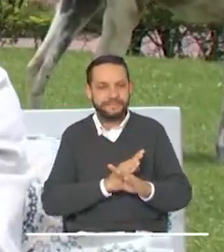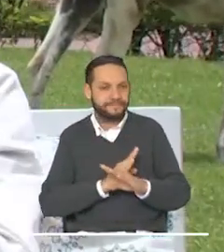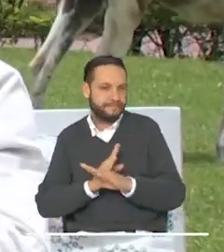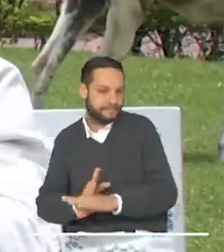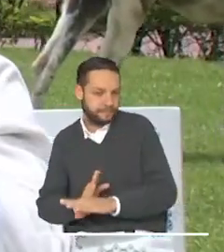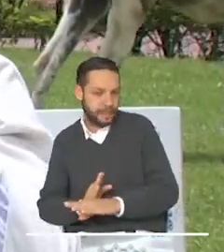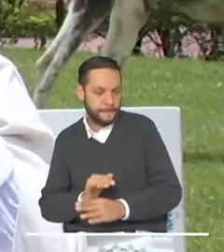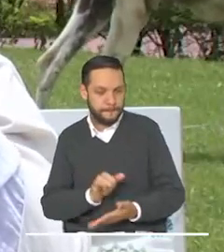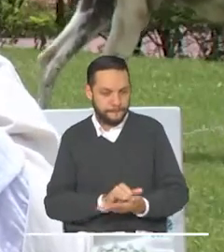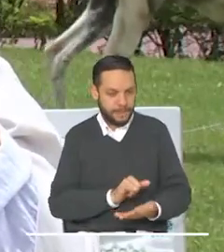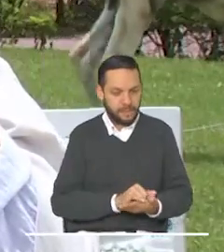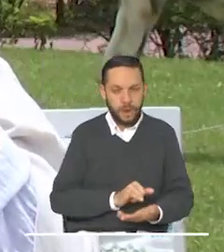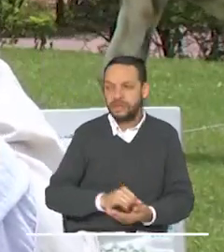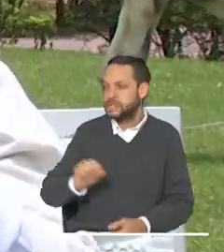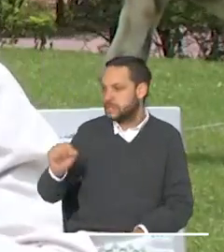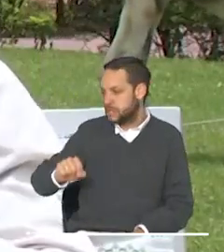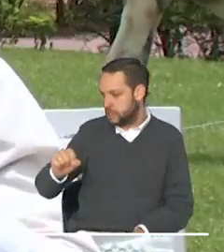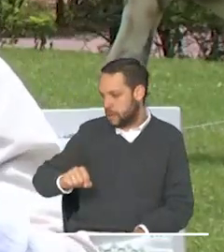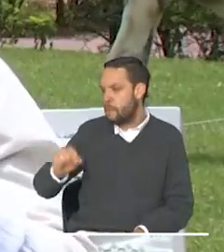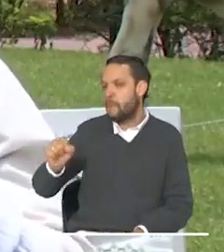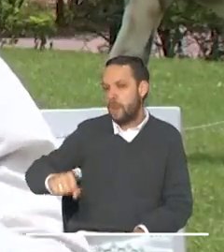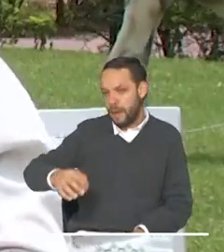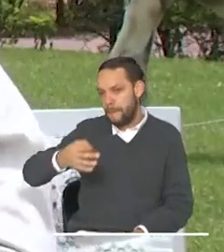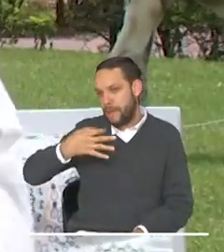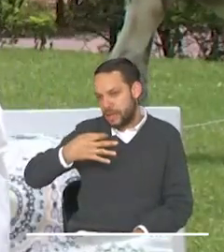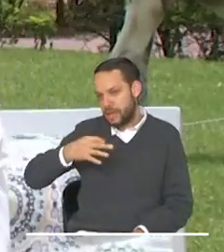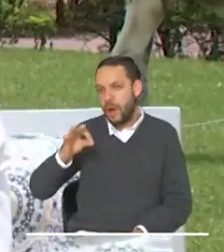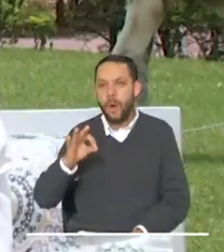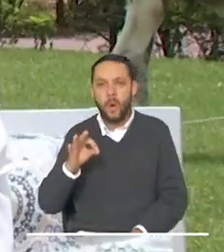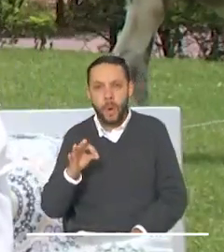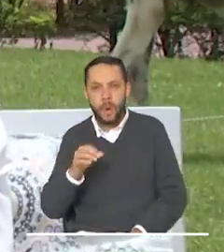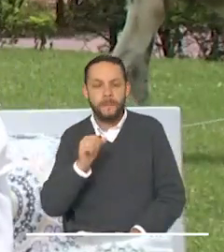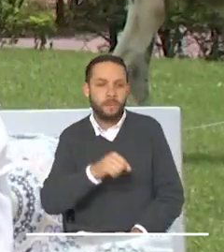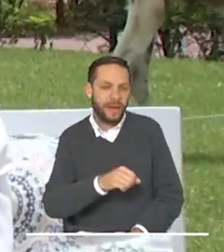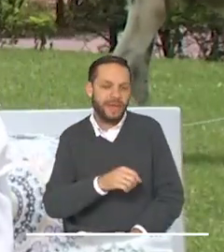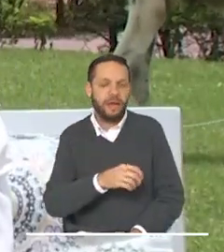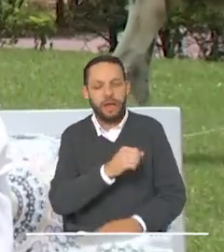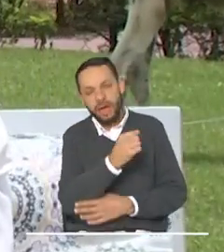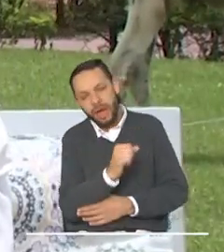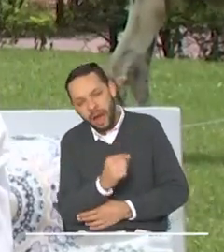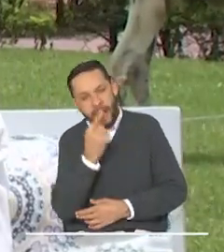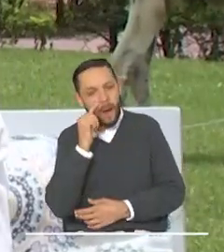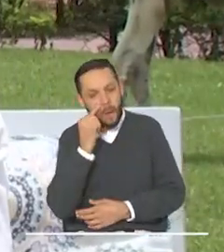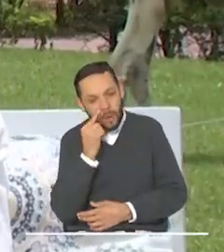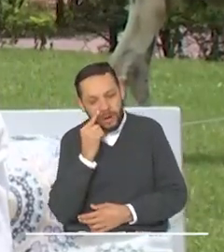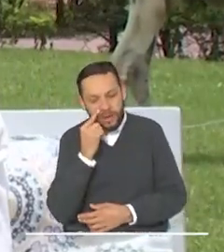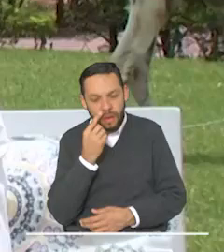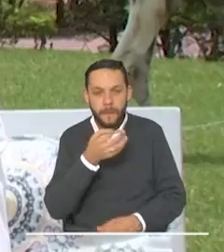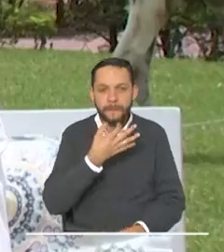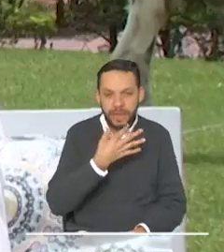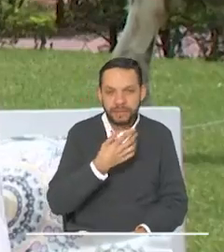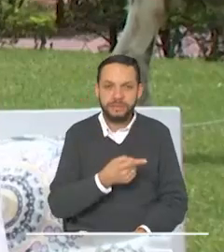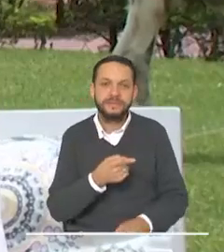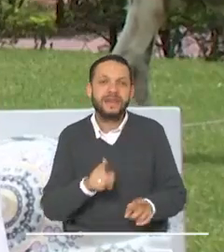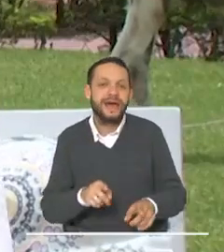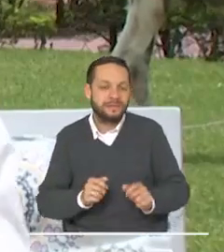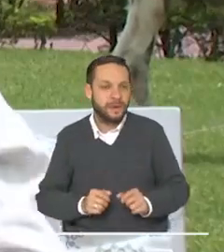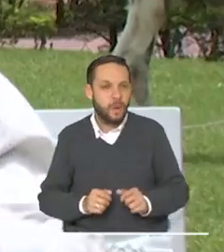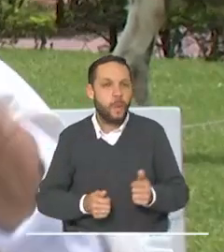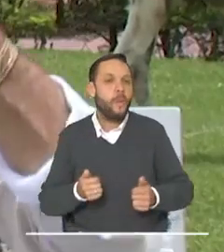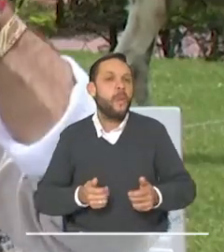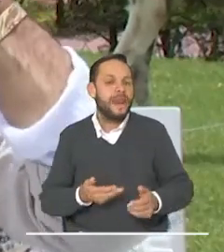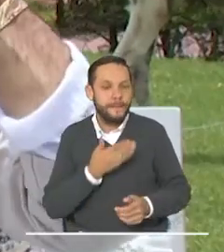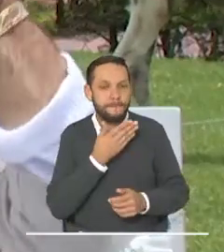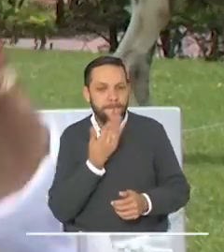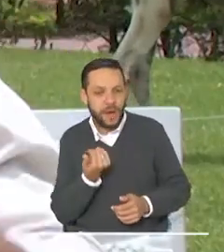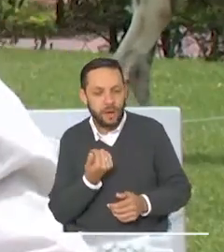él lo dice Sí yo me puedo tomar una acetaminofén también me puedo tomar un antidepresivo que hay detrás de eso sí mejorar un síntoma